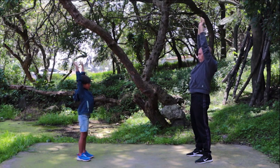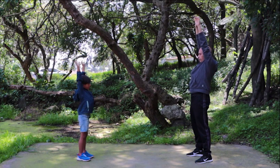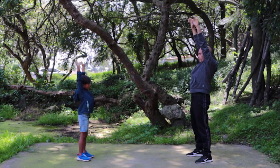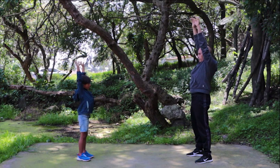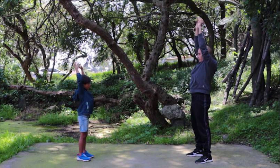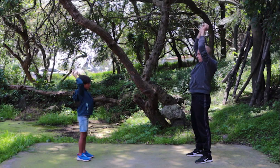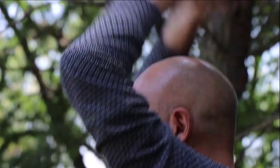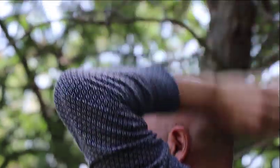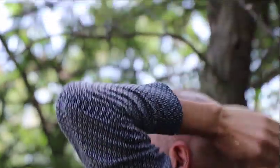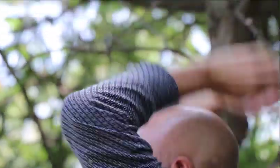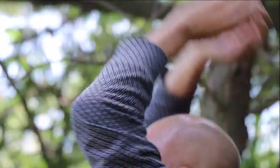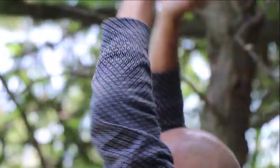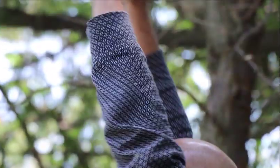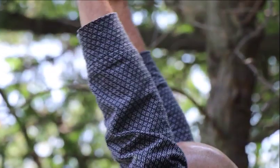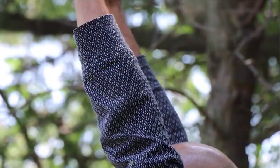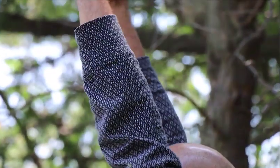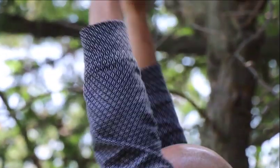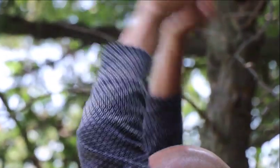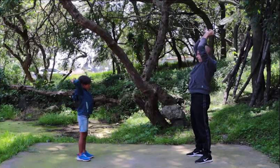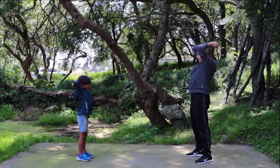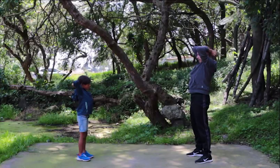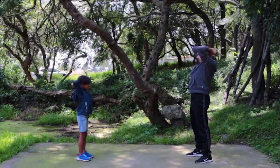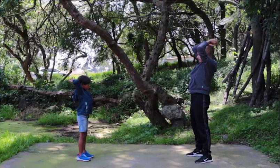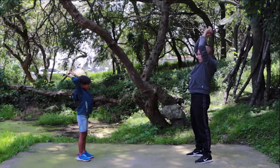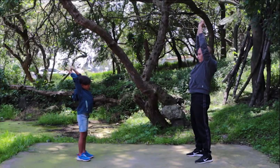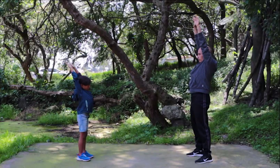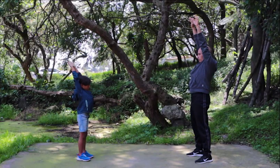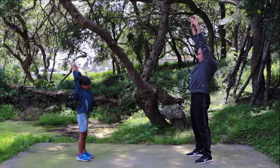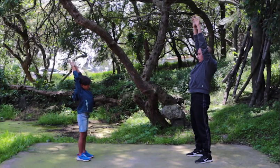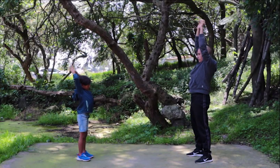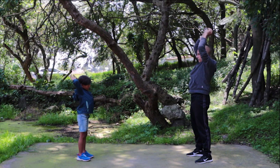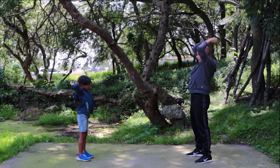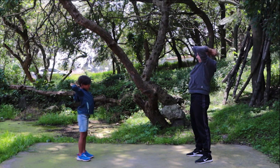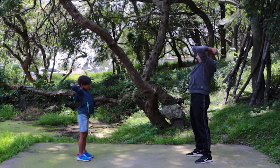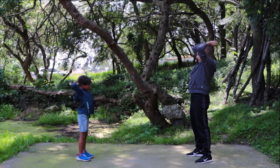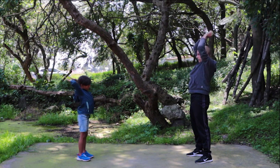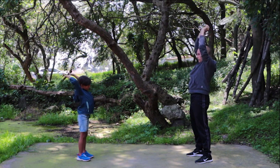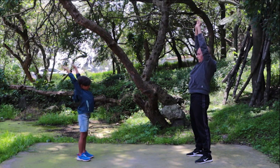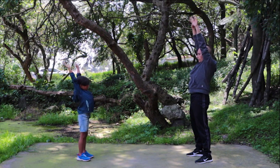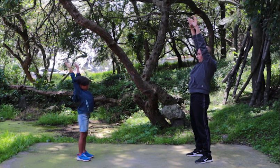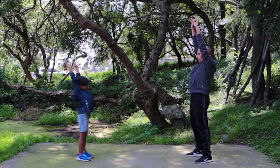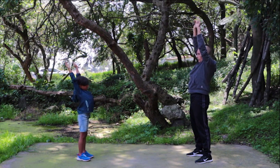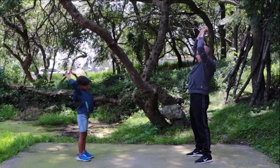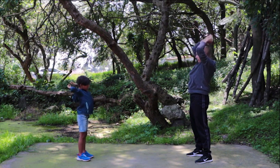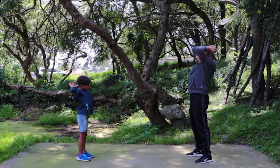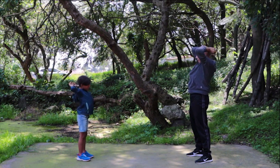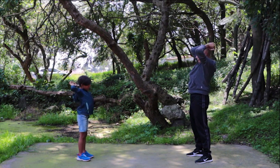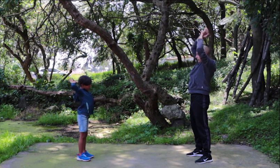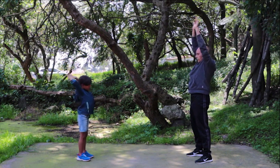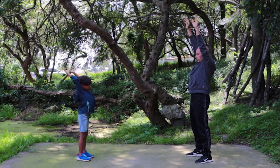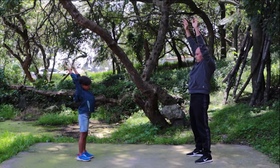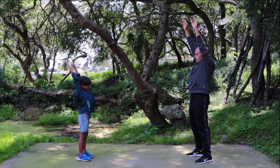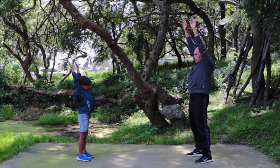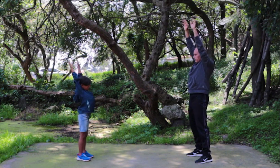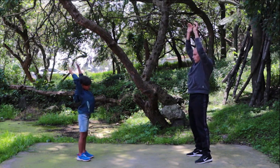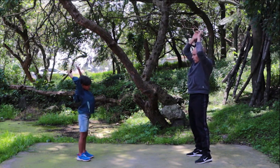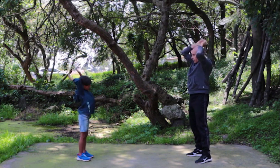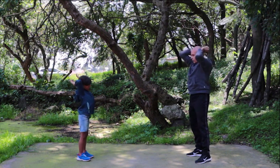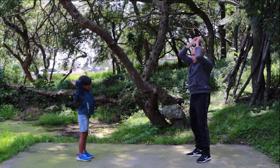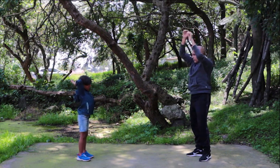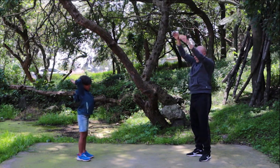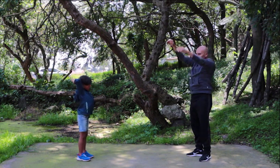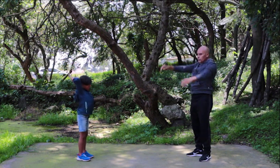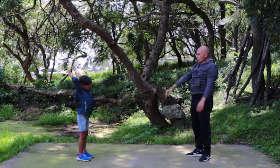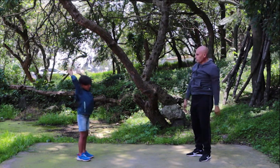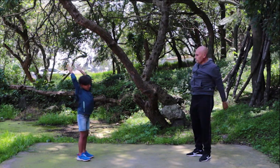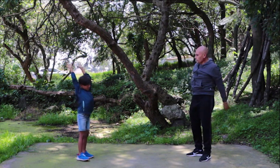que se vea. Bien, Yair, muy bien, perfecto, exacto, así es. Ok, perfecto. Ahora